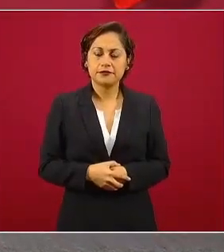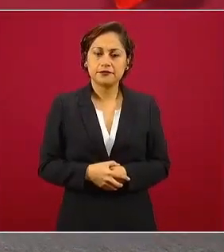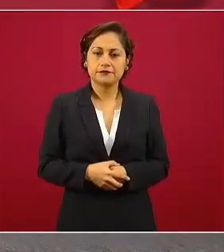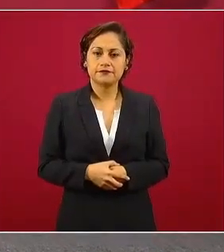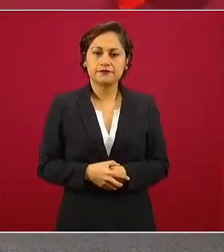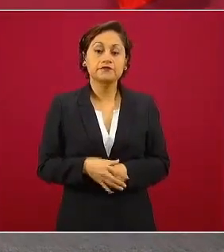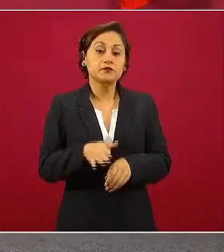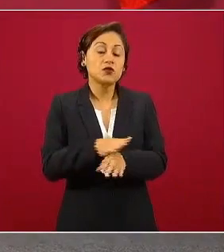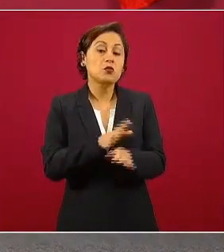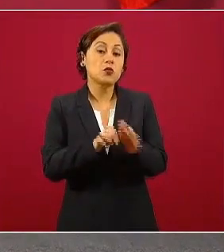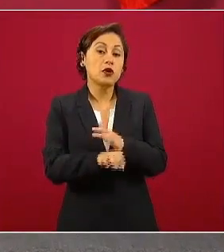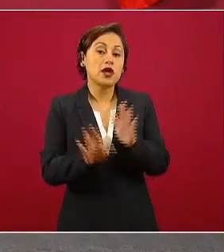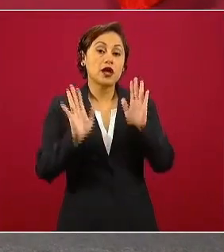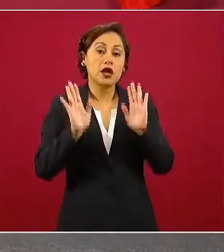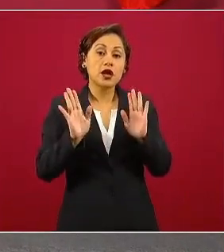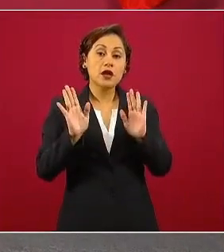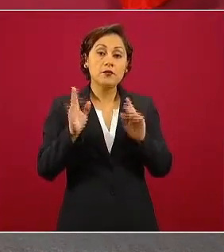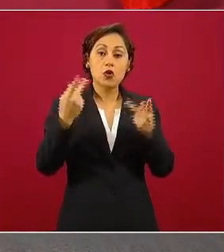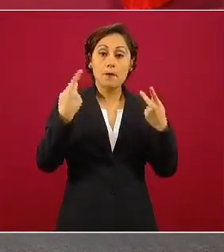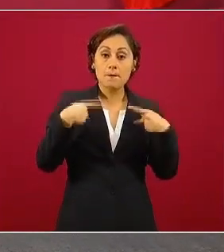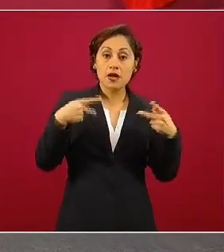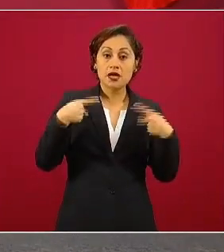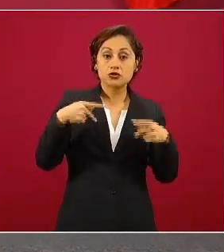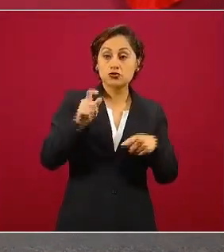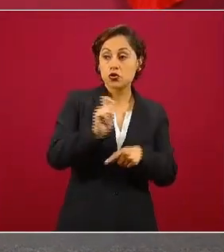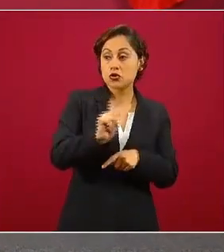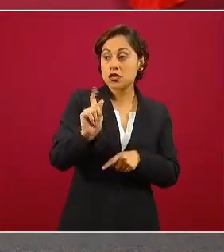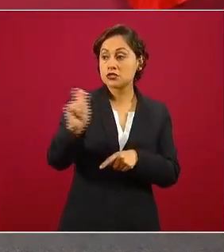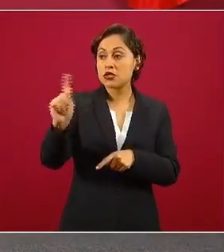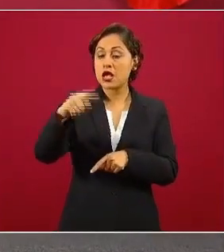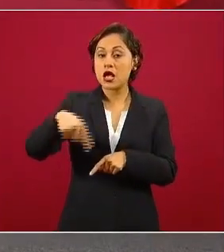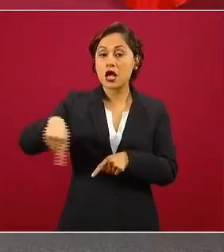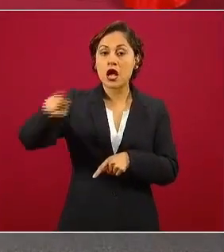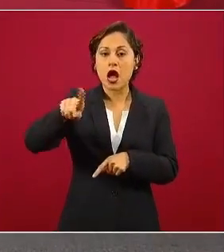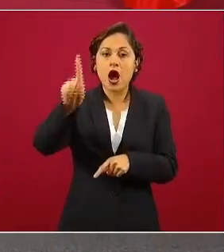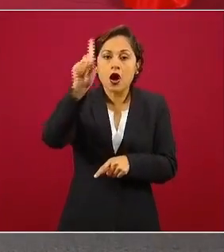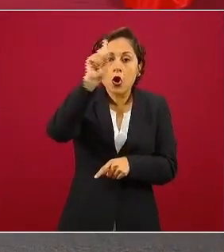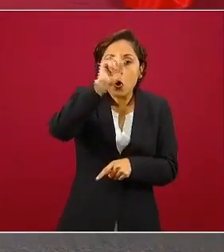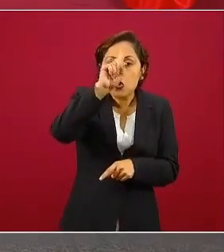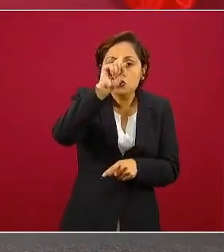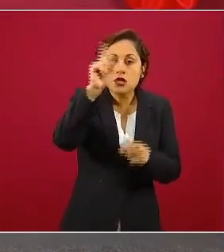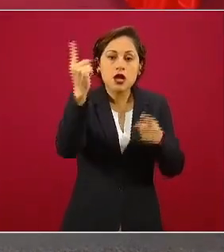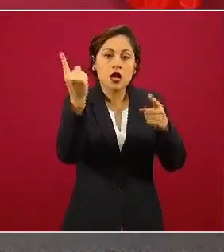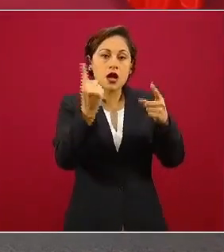los especialistas que nos den algunas recomendaciones en ese sentido,